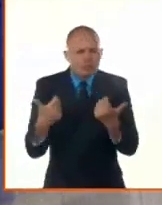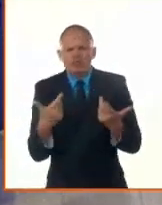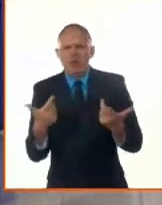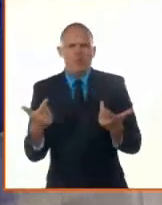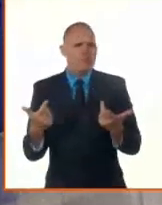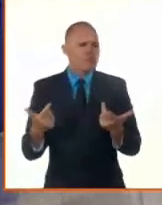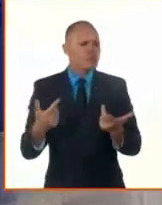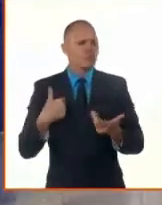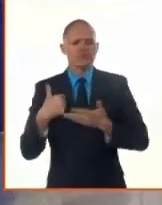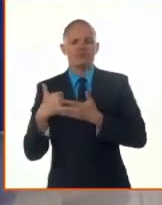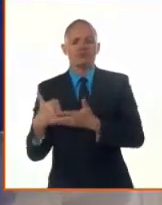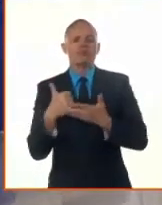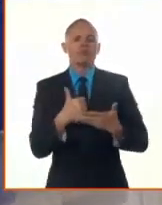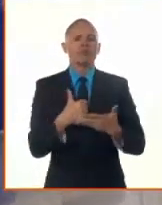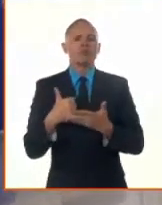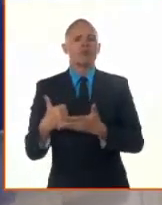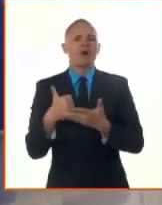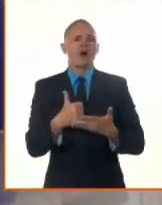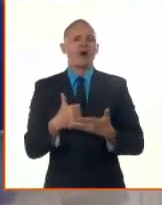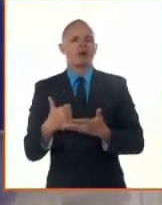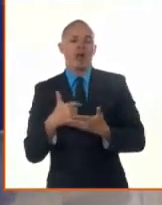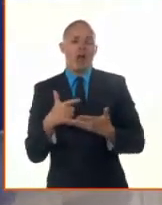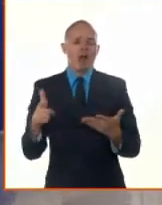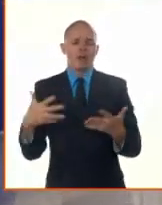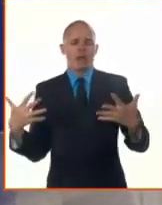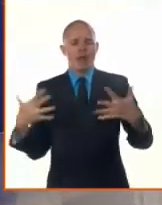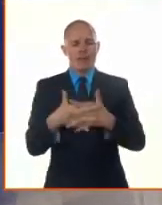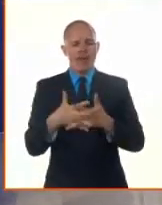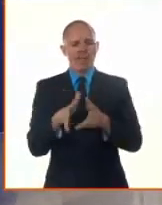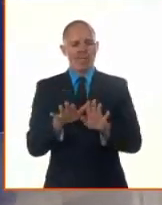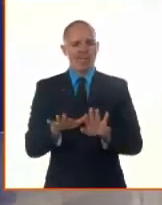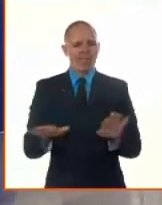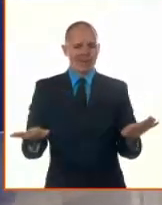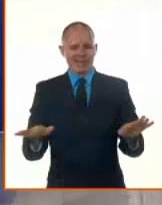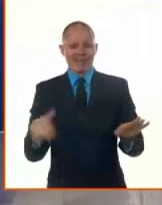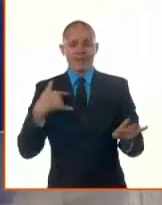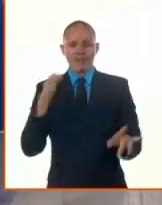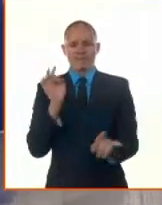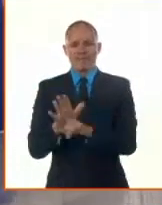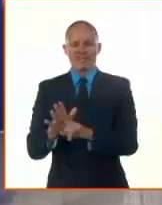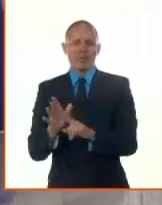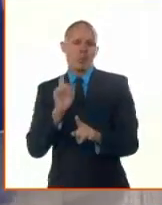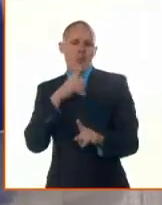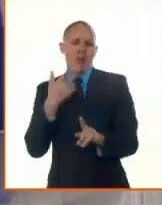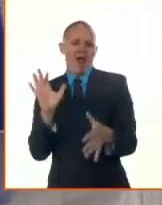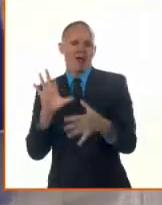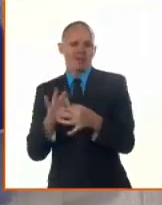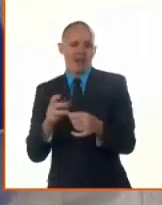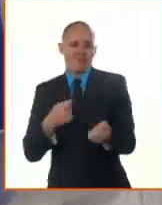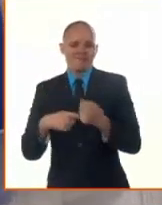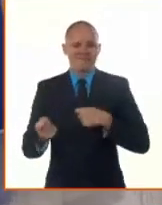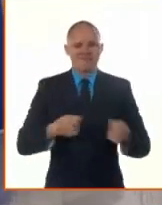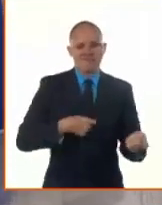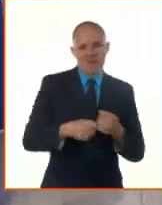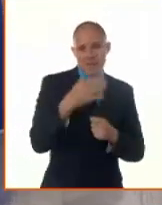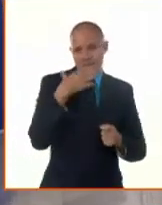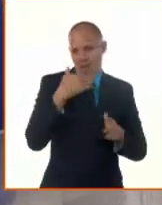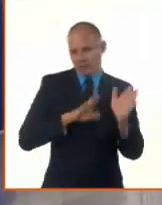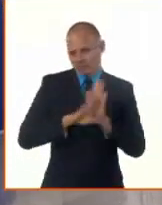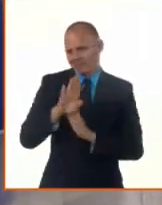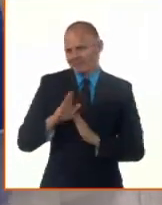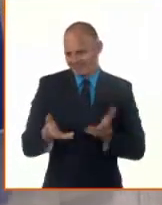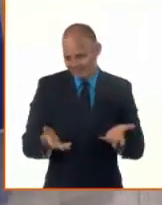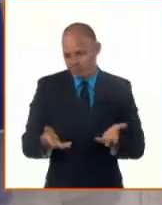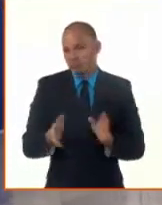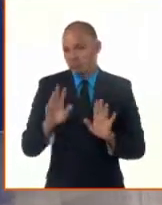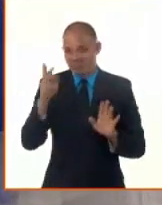Si Tú recuerdas Nosotros hemos analizado que voy a poner un ejemplo la crisis que tuvo el consejo de cooperación del Golfo con Qatar